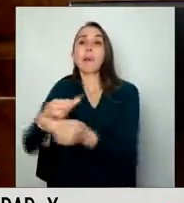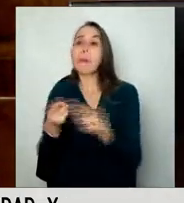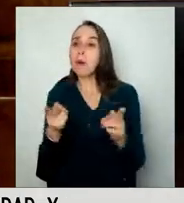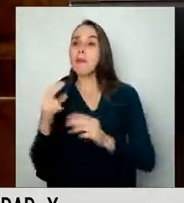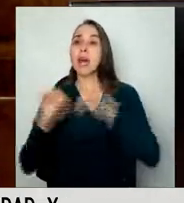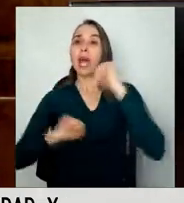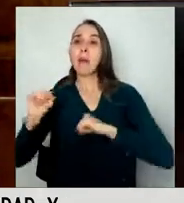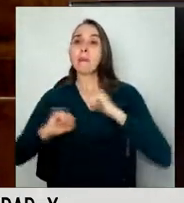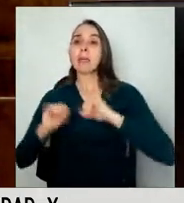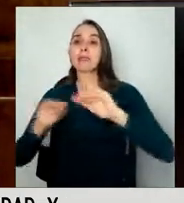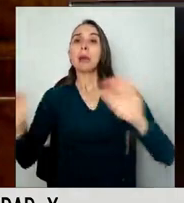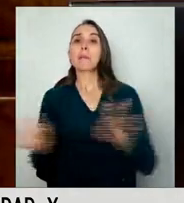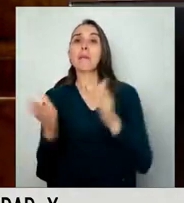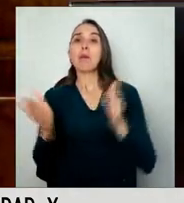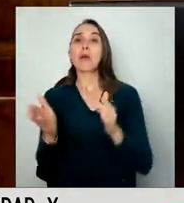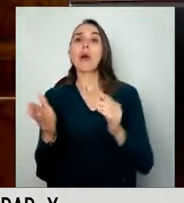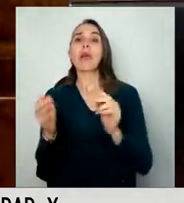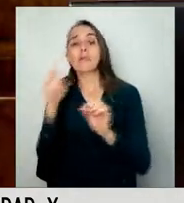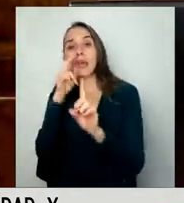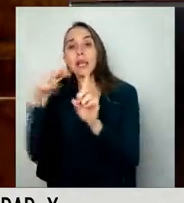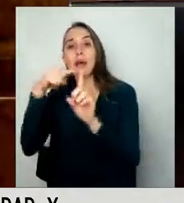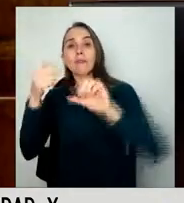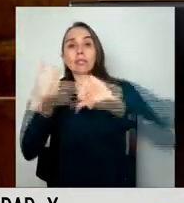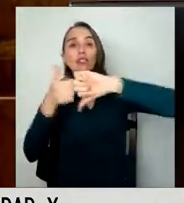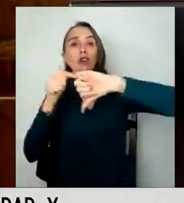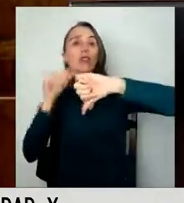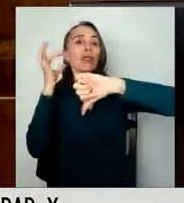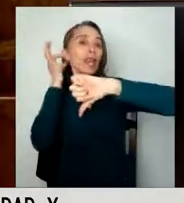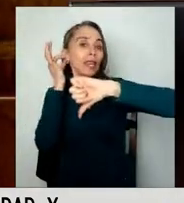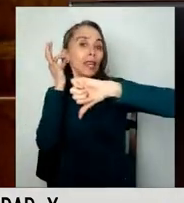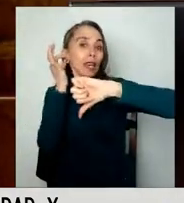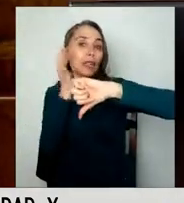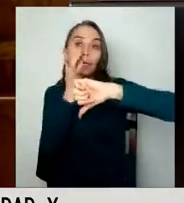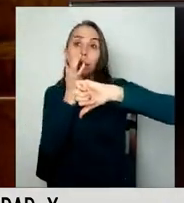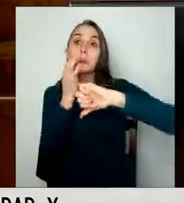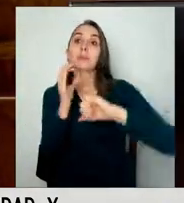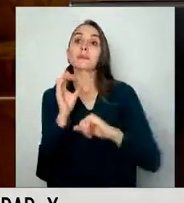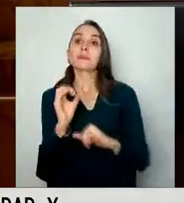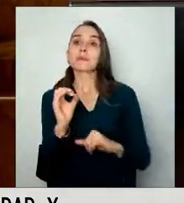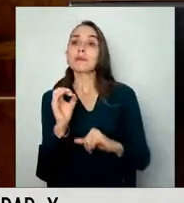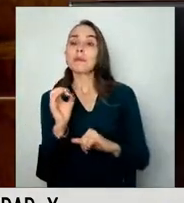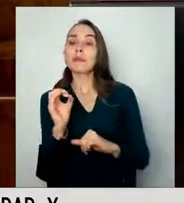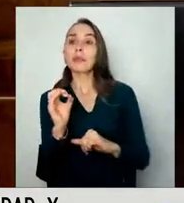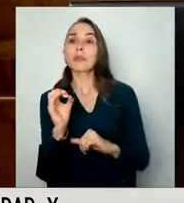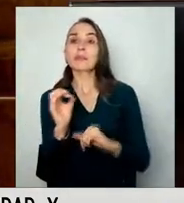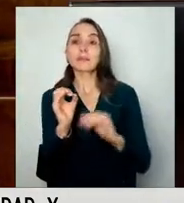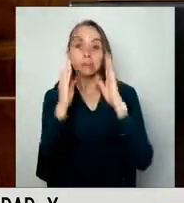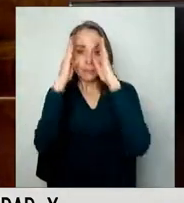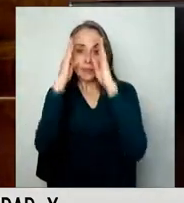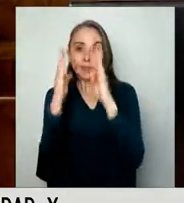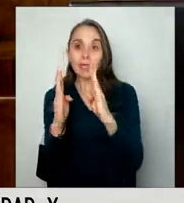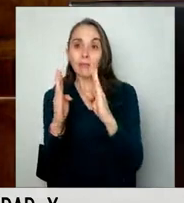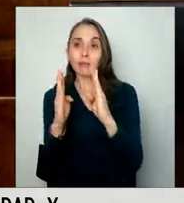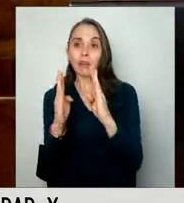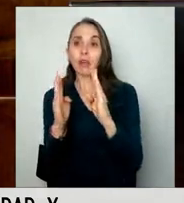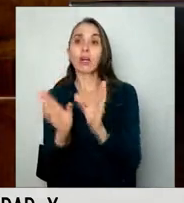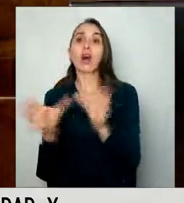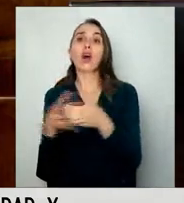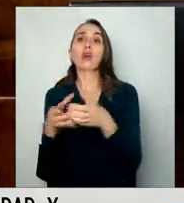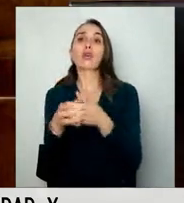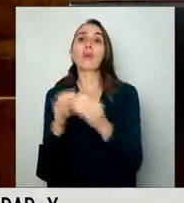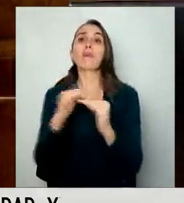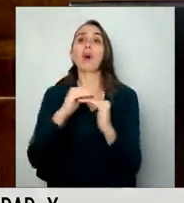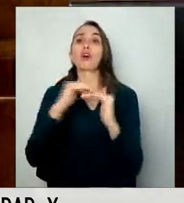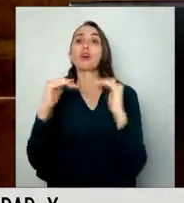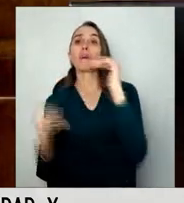promuevan la perspectiva de género o que también hagan un enfoque con lo que son grupos sub representados